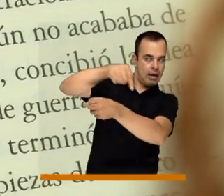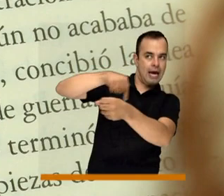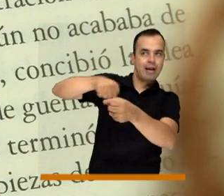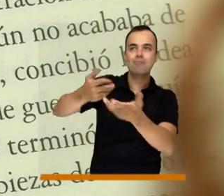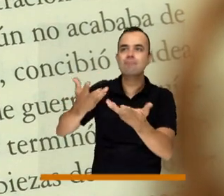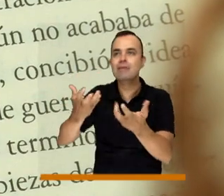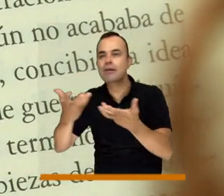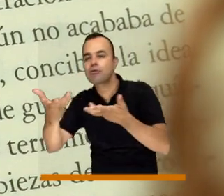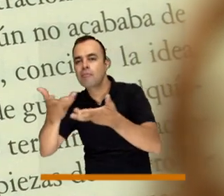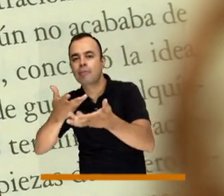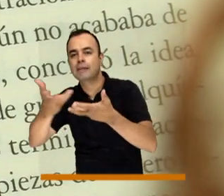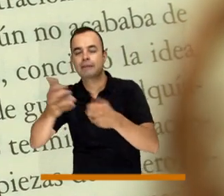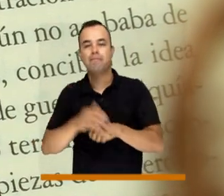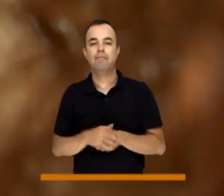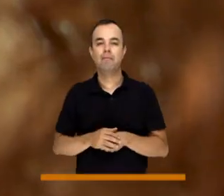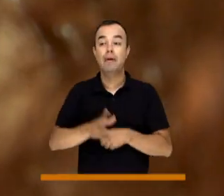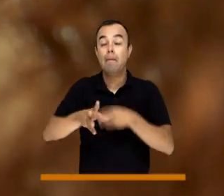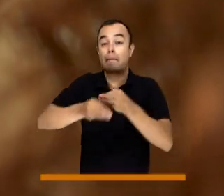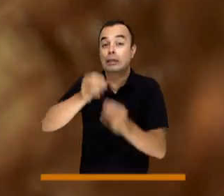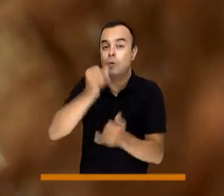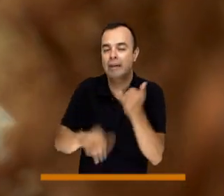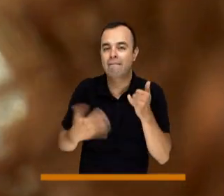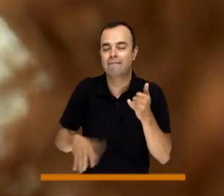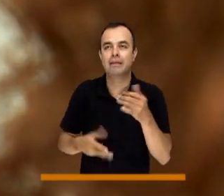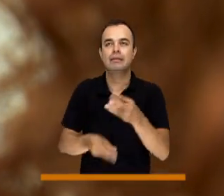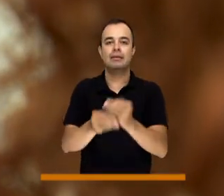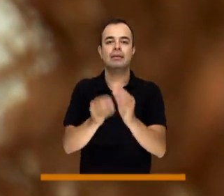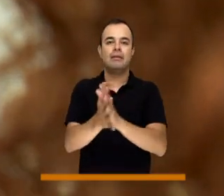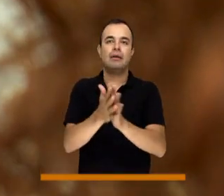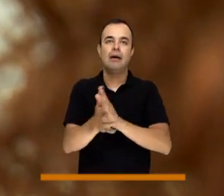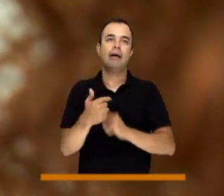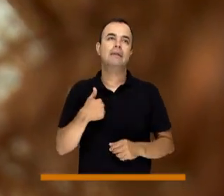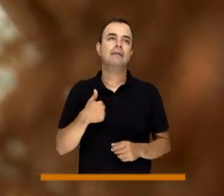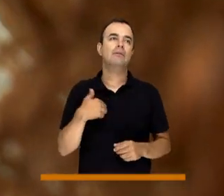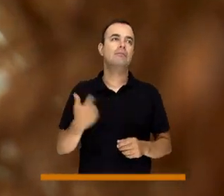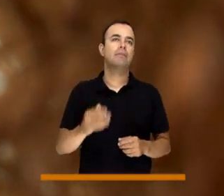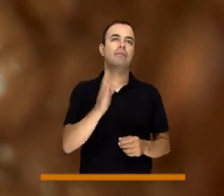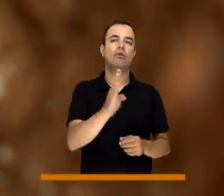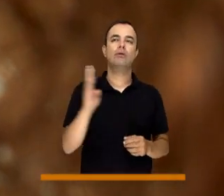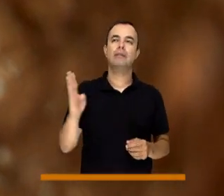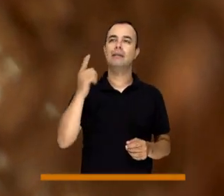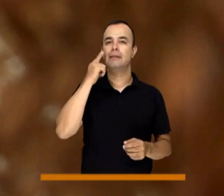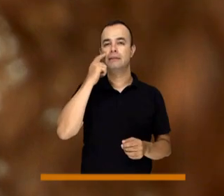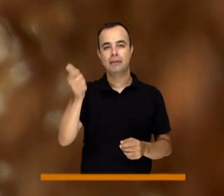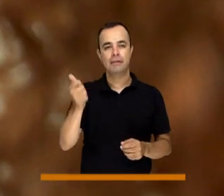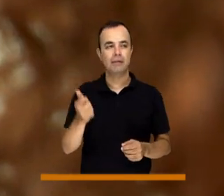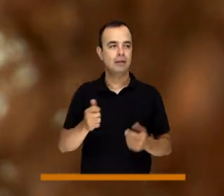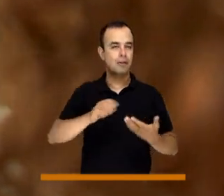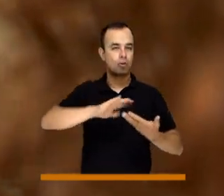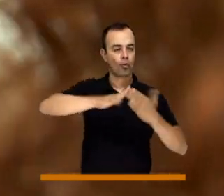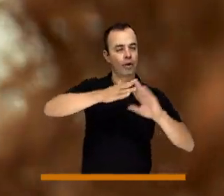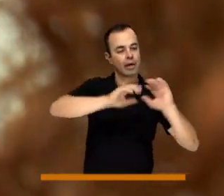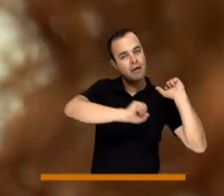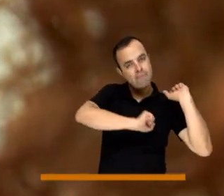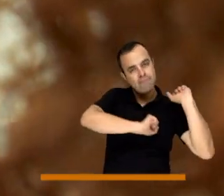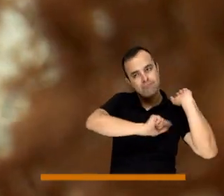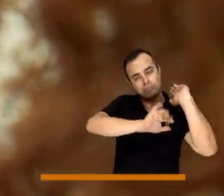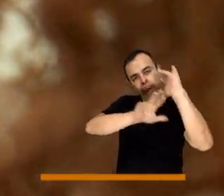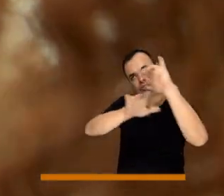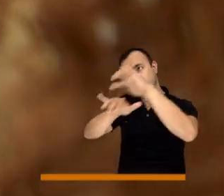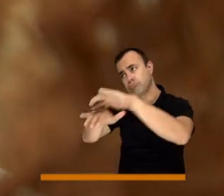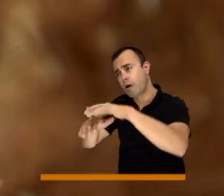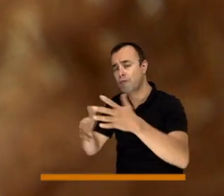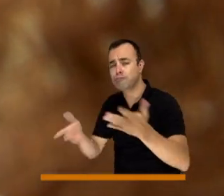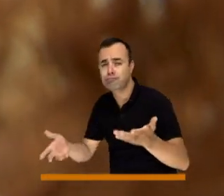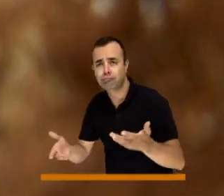sobre sus intereses. Y una última cuñita, a mí me parece muy hermoso de las bibliotecas, que se junta la comunidad sin